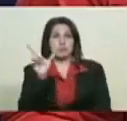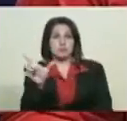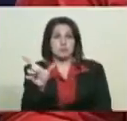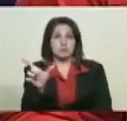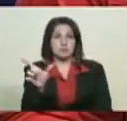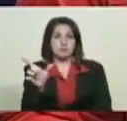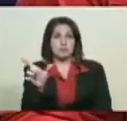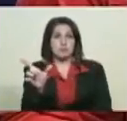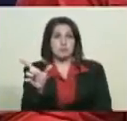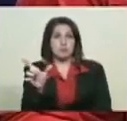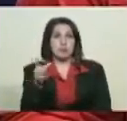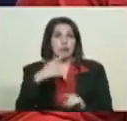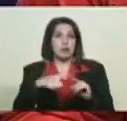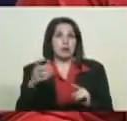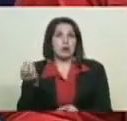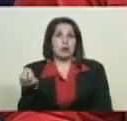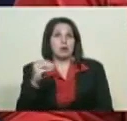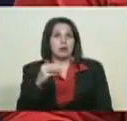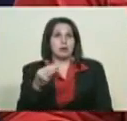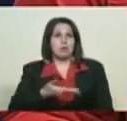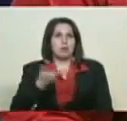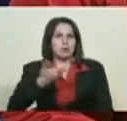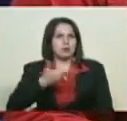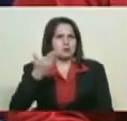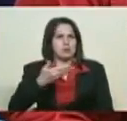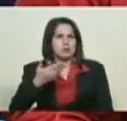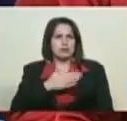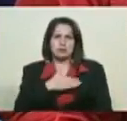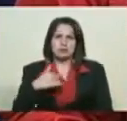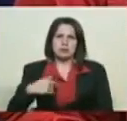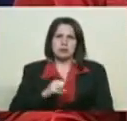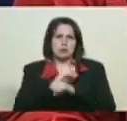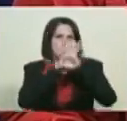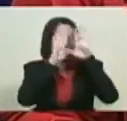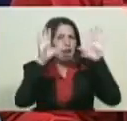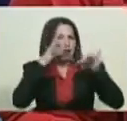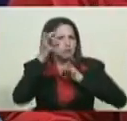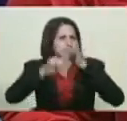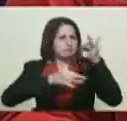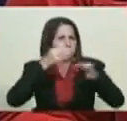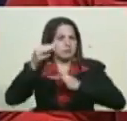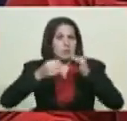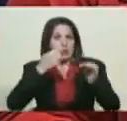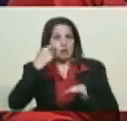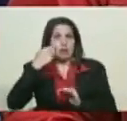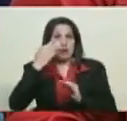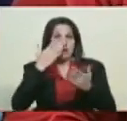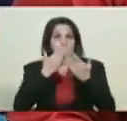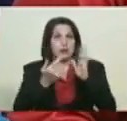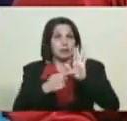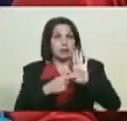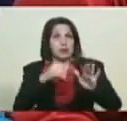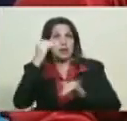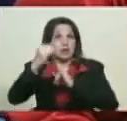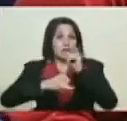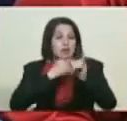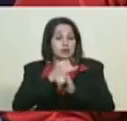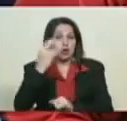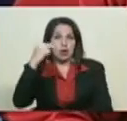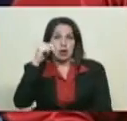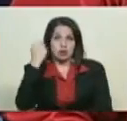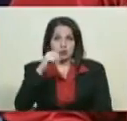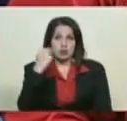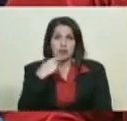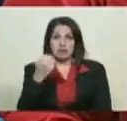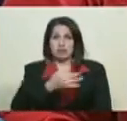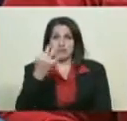Venezuela. Pero es muy importante ante tu pregunta que quede claro ante la opinión pública nacional y también internacional, porque obviamente